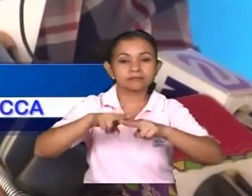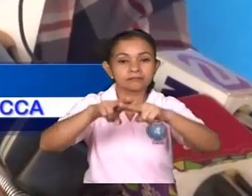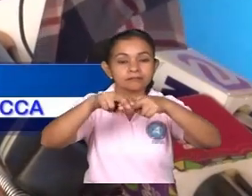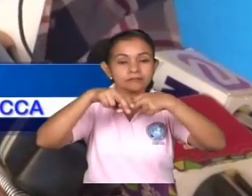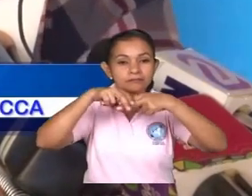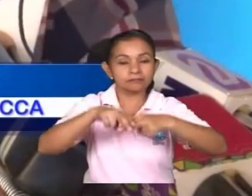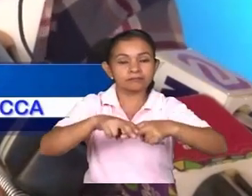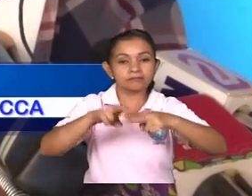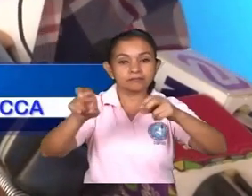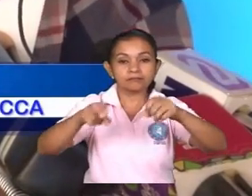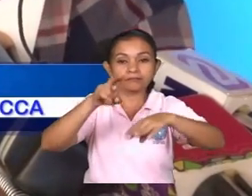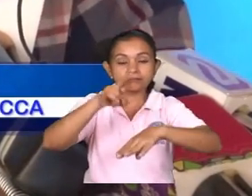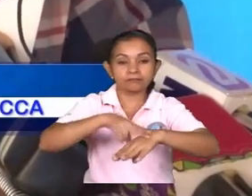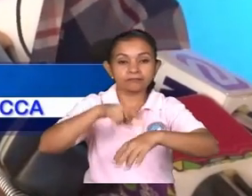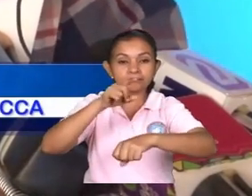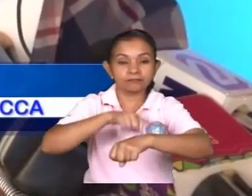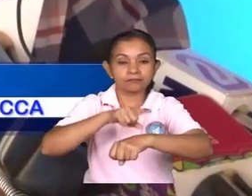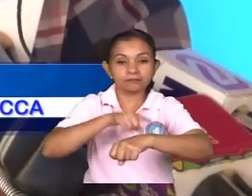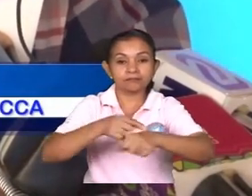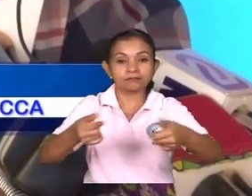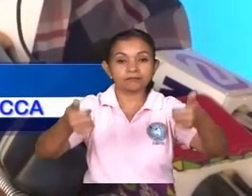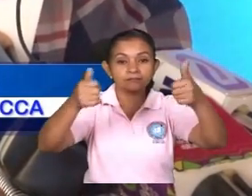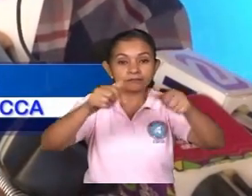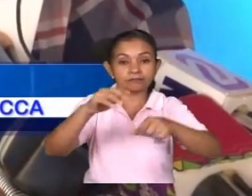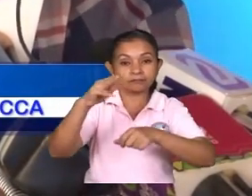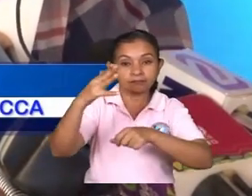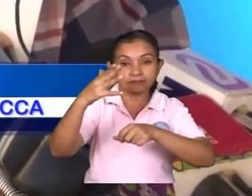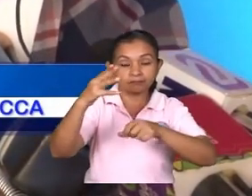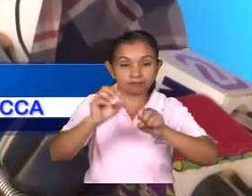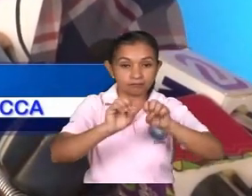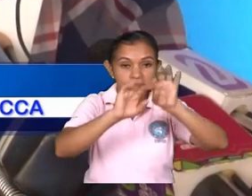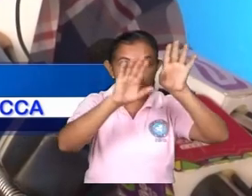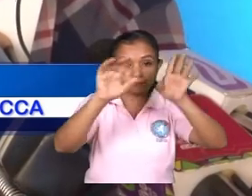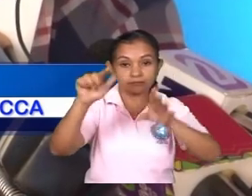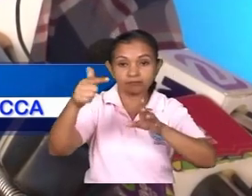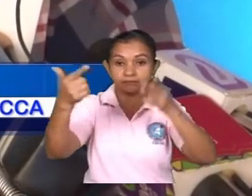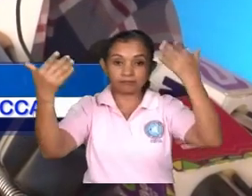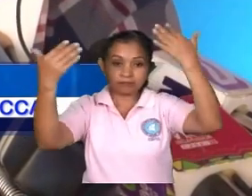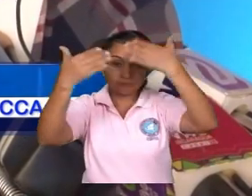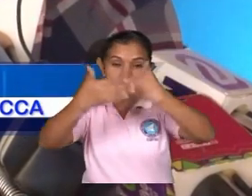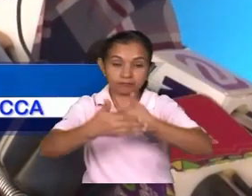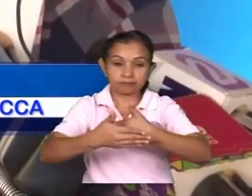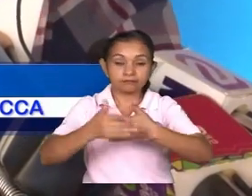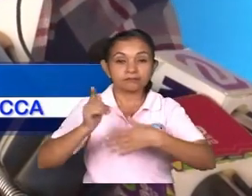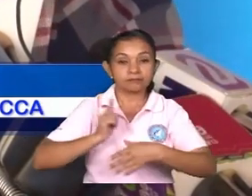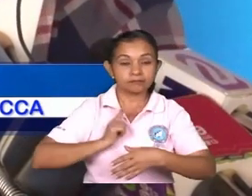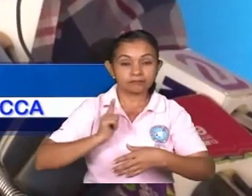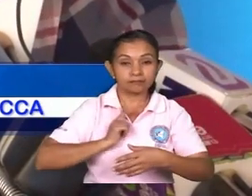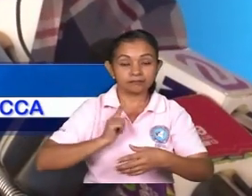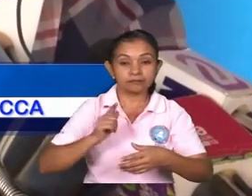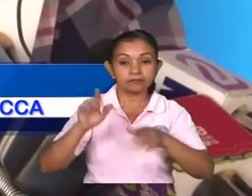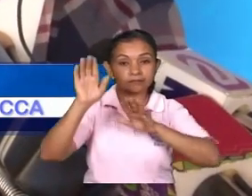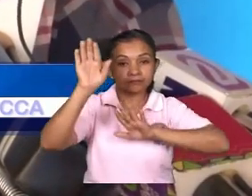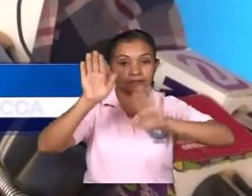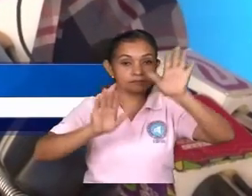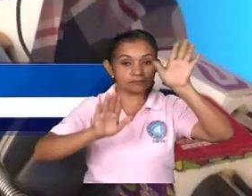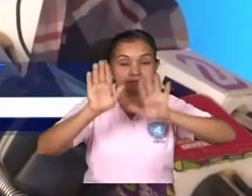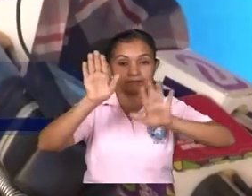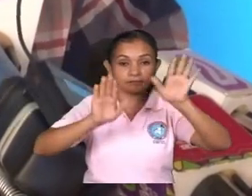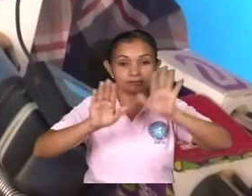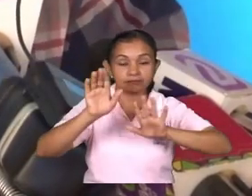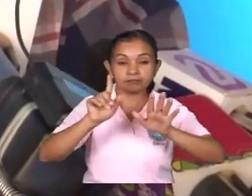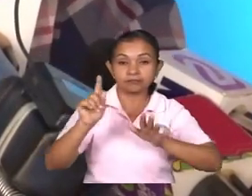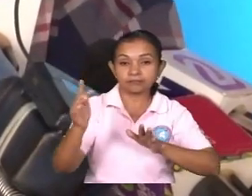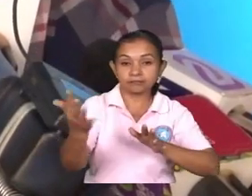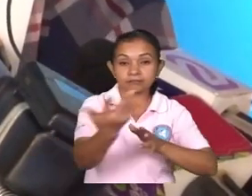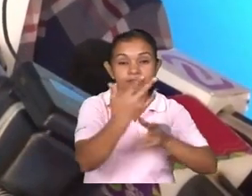de Ferias en horarios establecidos de 9 de la mañana a 7 de la noche. Contamos con una amplia participación de protagonistas de todo el